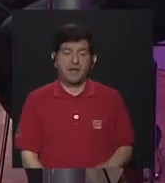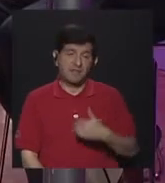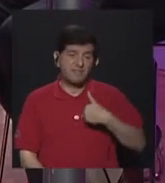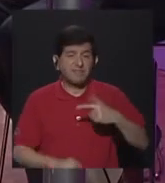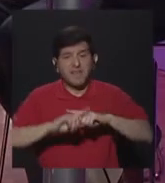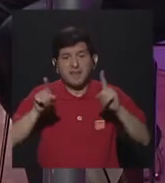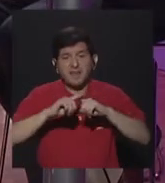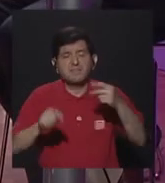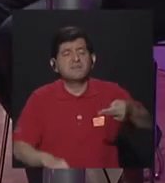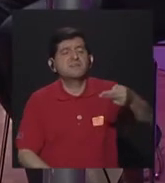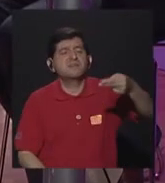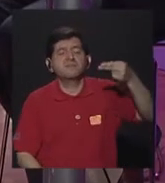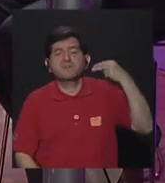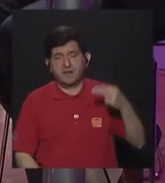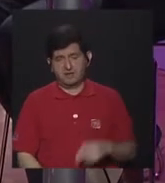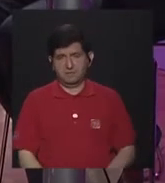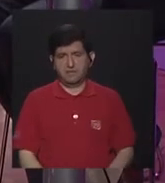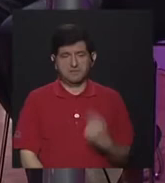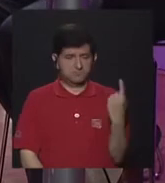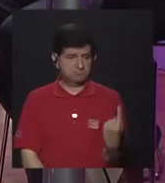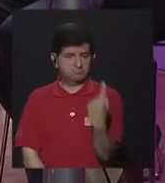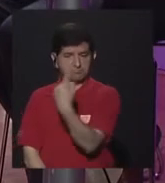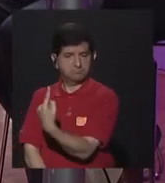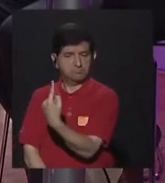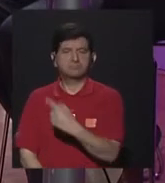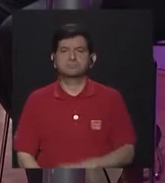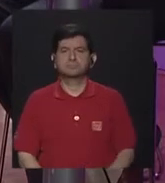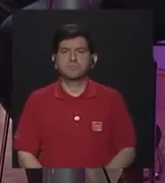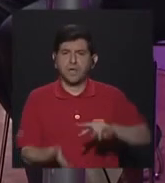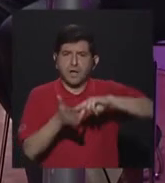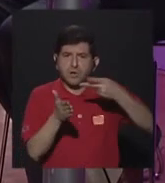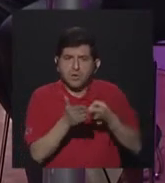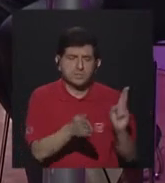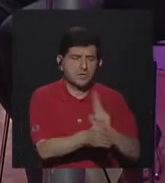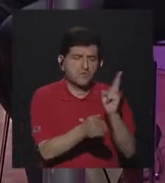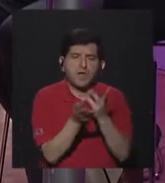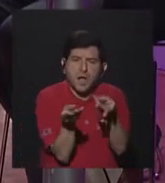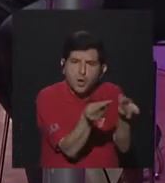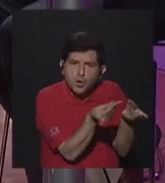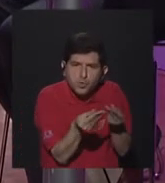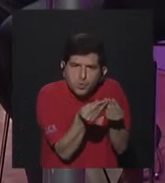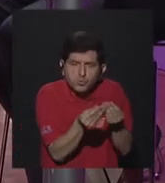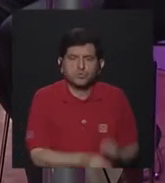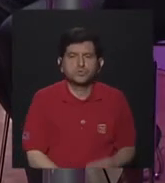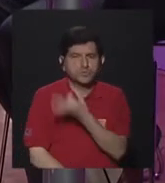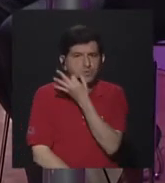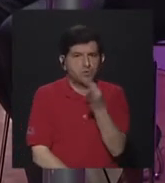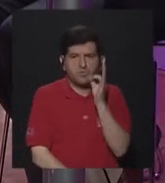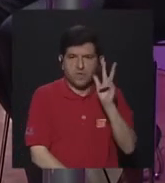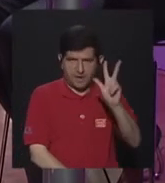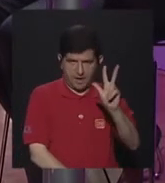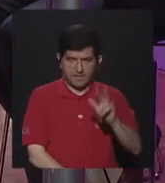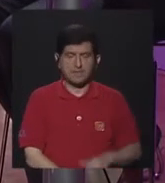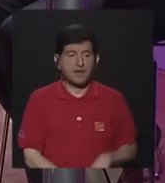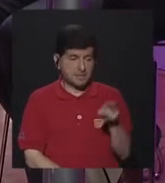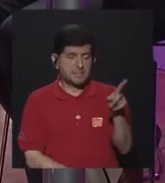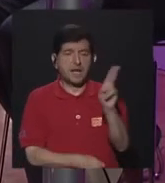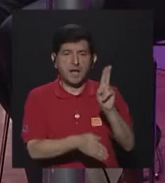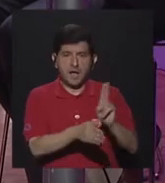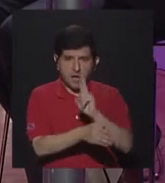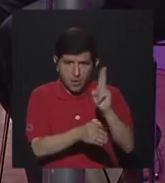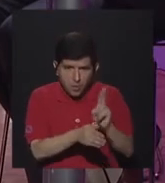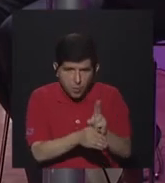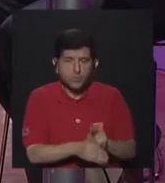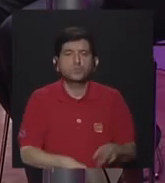diferentes historias entre sí digamos este en cuanto al uso del suelo la finca 3 tiene uso del suelo universitario que